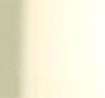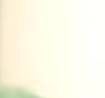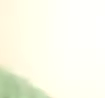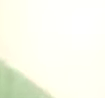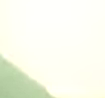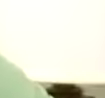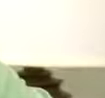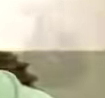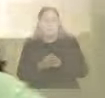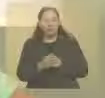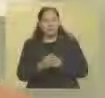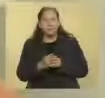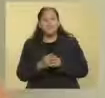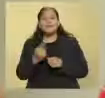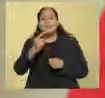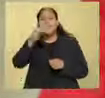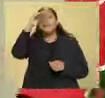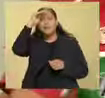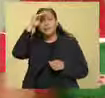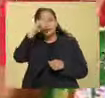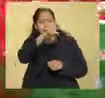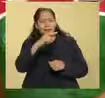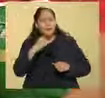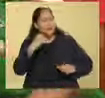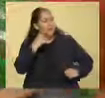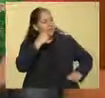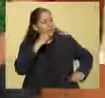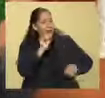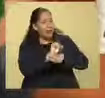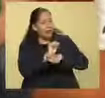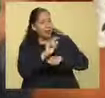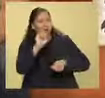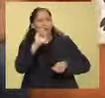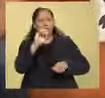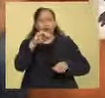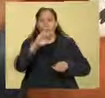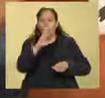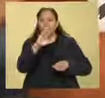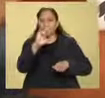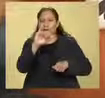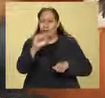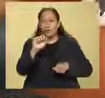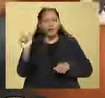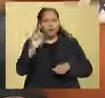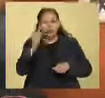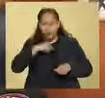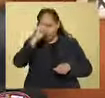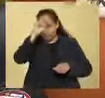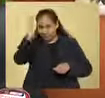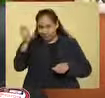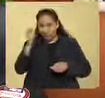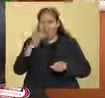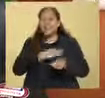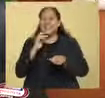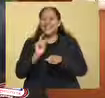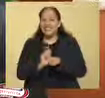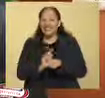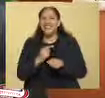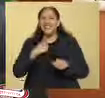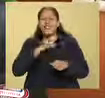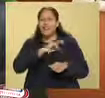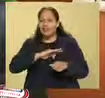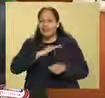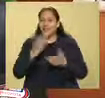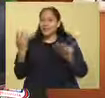qué dijeron tom cruise no pues no soy yo muy buenos días estoy